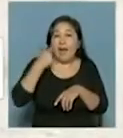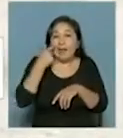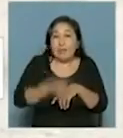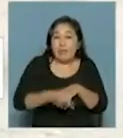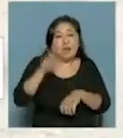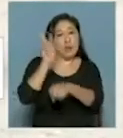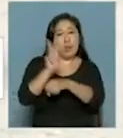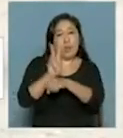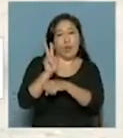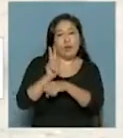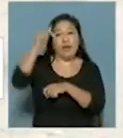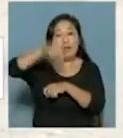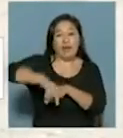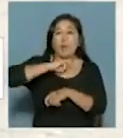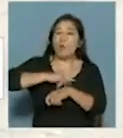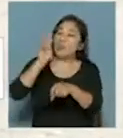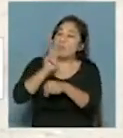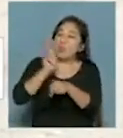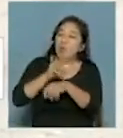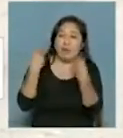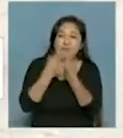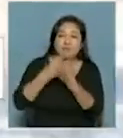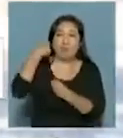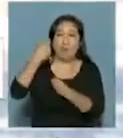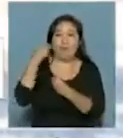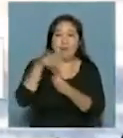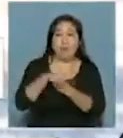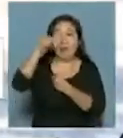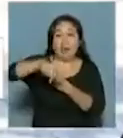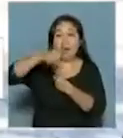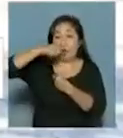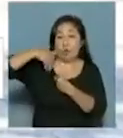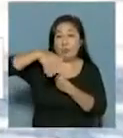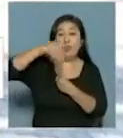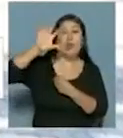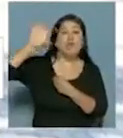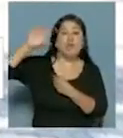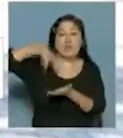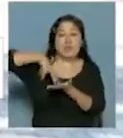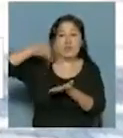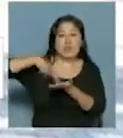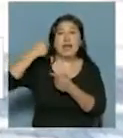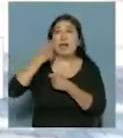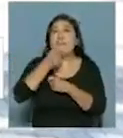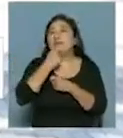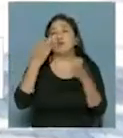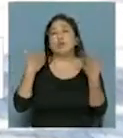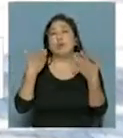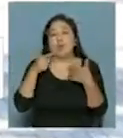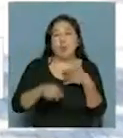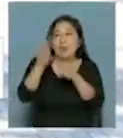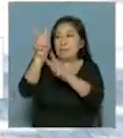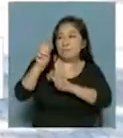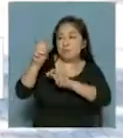peligro de extinción dentro de la provincia de Jujuy. Si bien la provincia, este domingo, la provincia de Salta no tiene una veda en lo que respecta a la